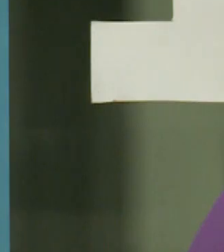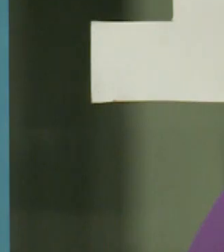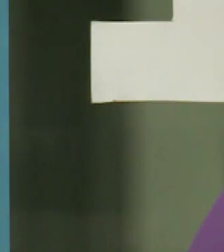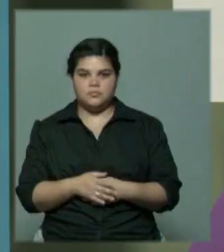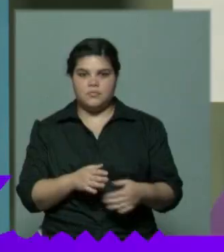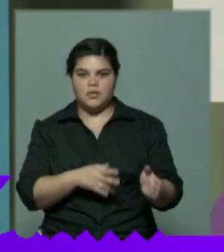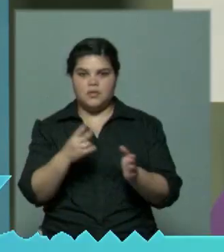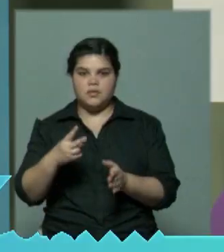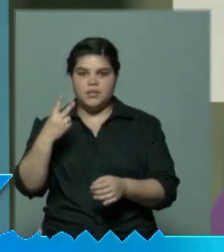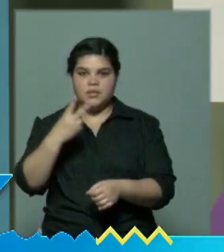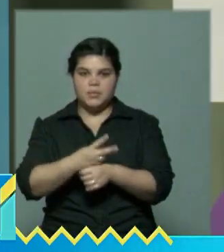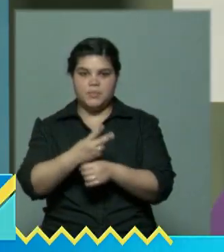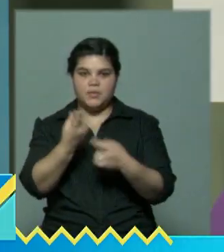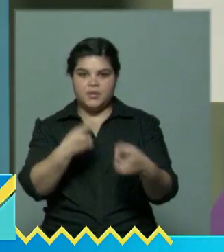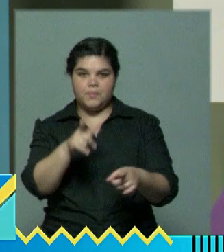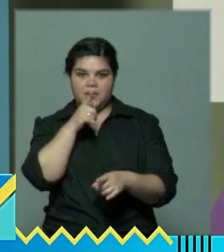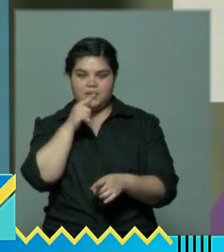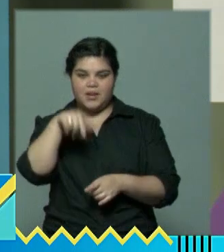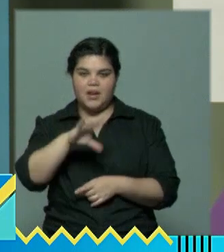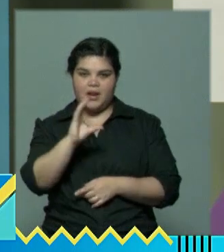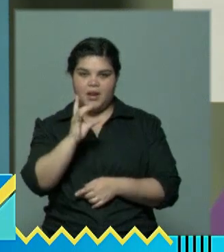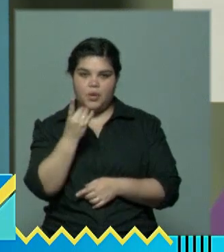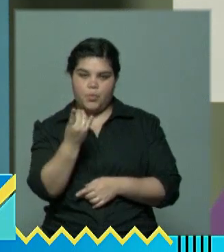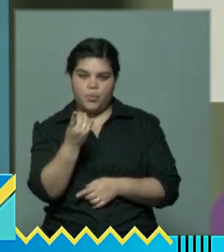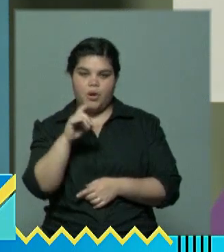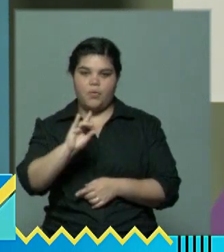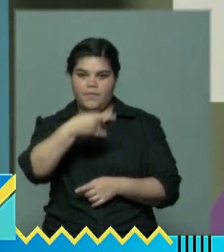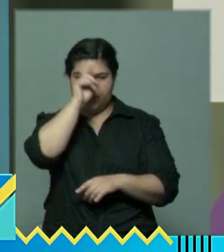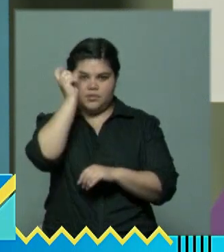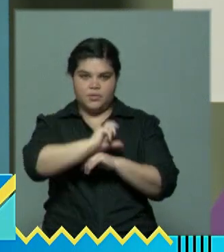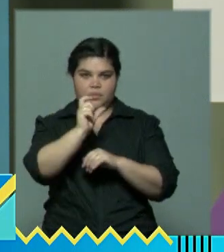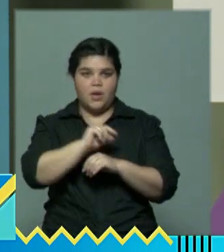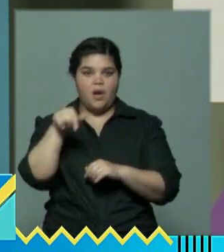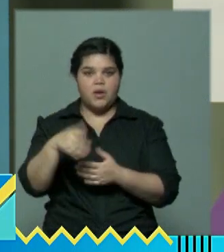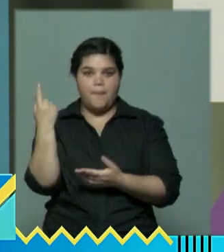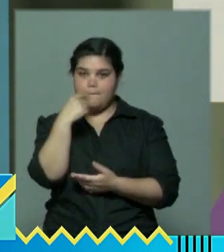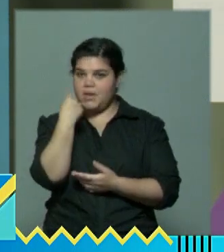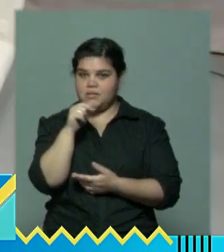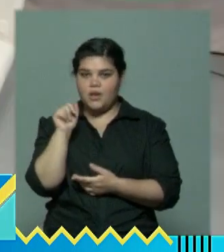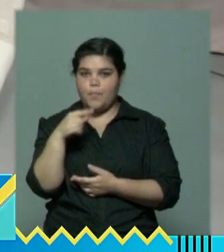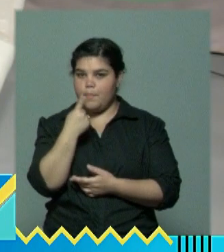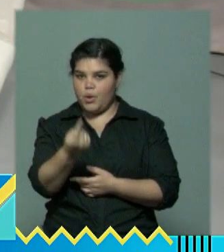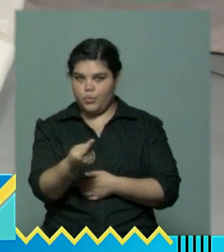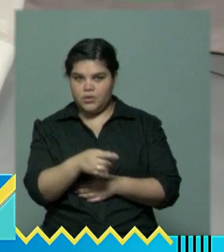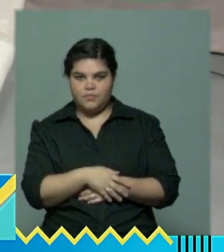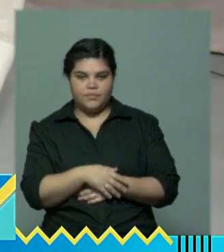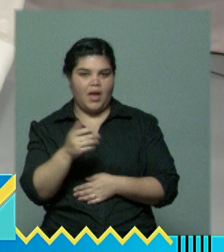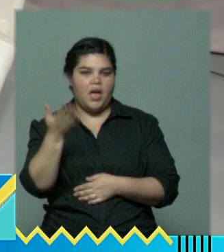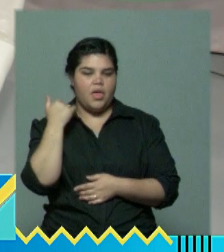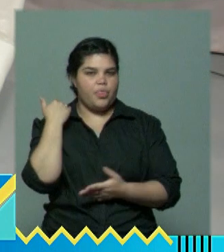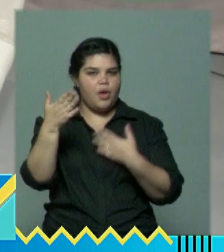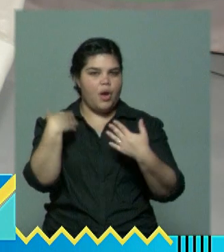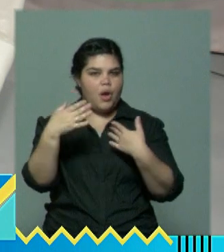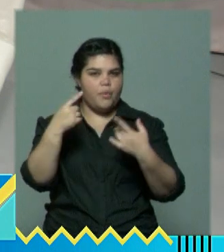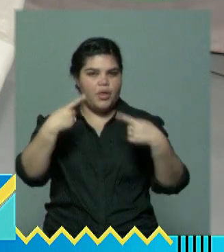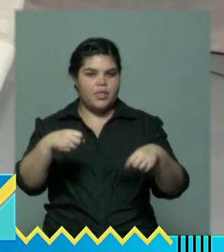Segundo bloque de Distintos Parecidos, estamos en Señal, un canal de la Universidad Nacional de Cuyo, y le paso a Marcelo Sastre. Usted tiene una pregunta ahora. Sí, estábamos hablando de la importancia que tiene para